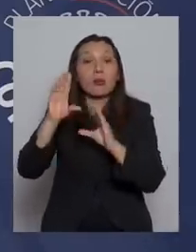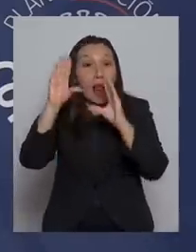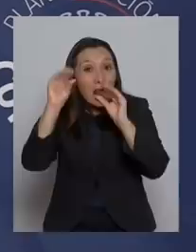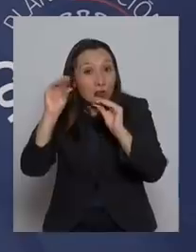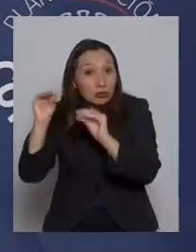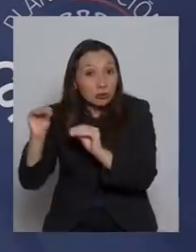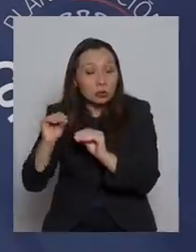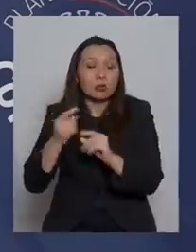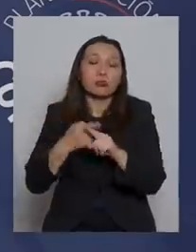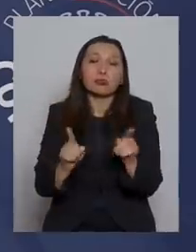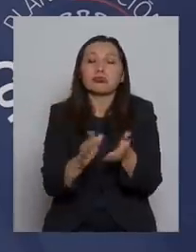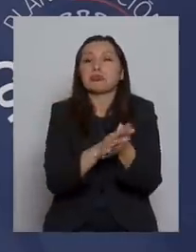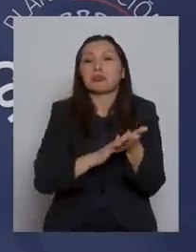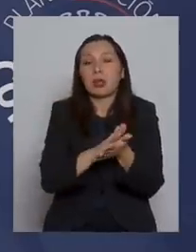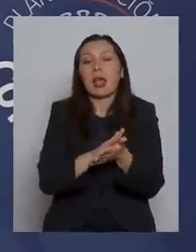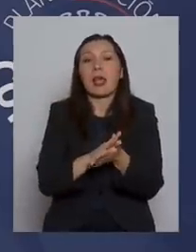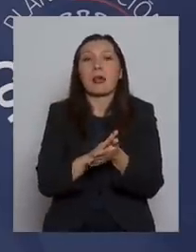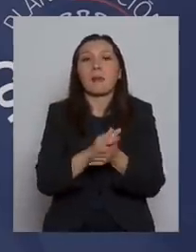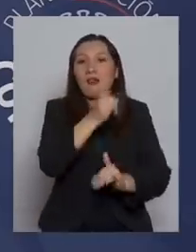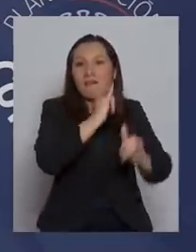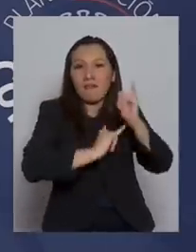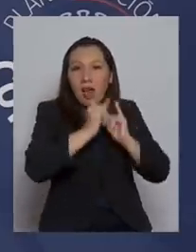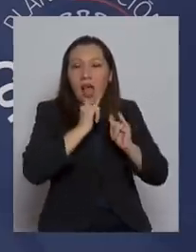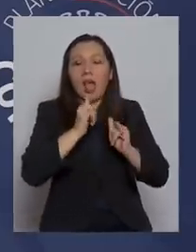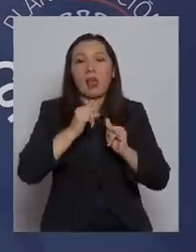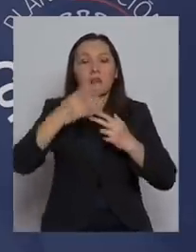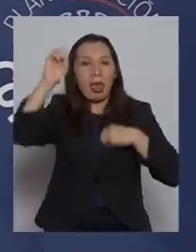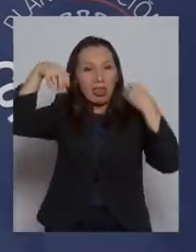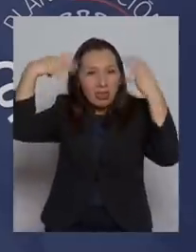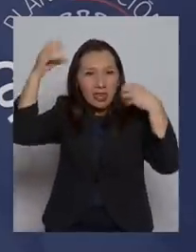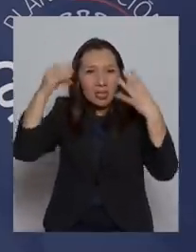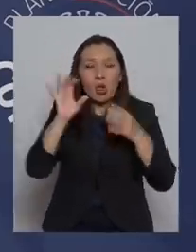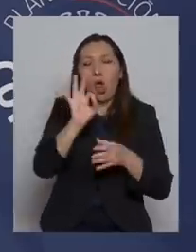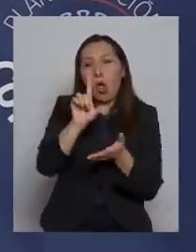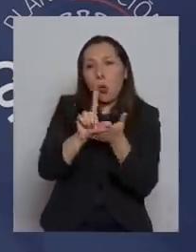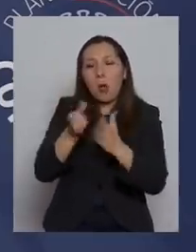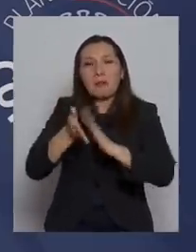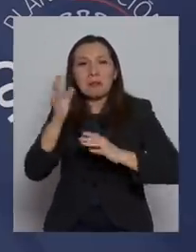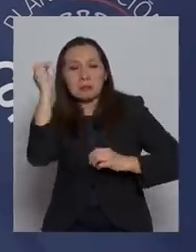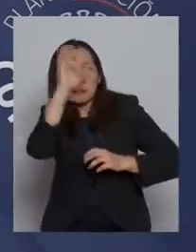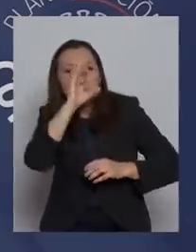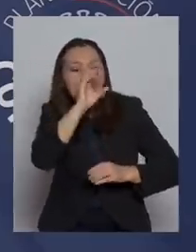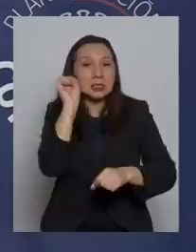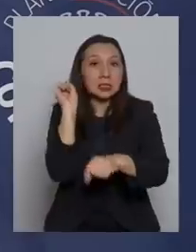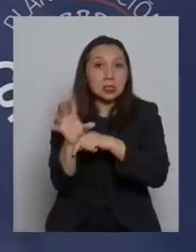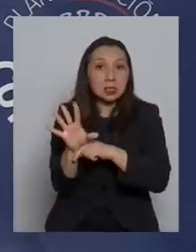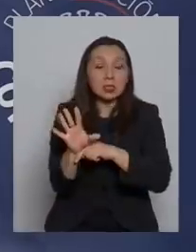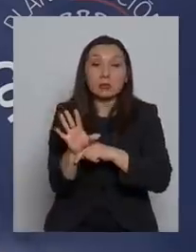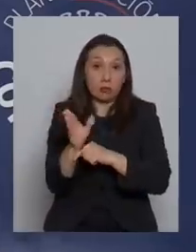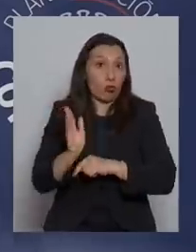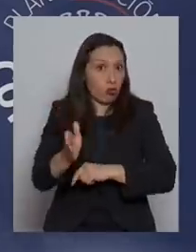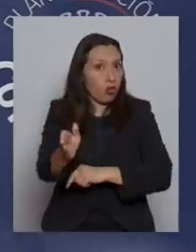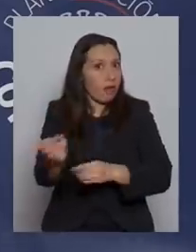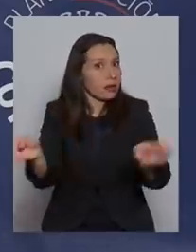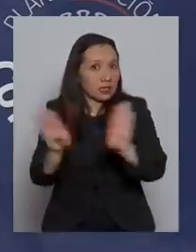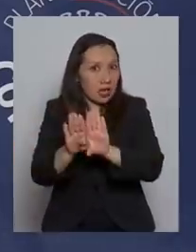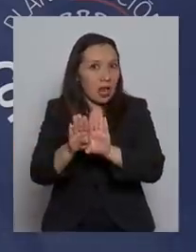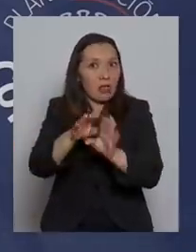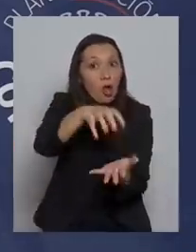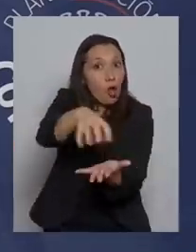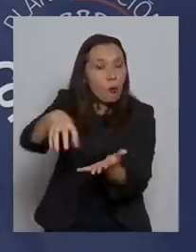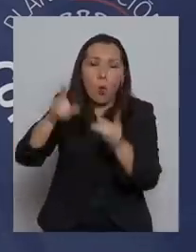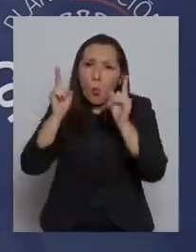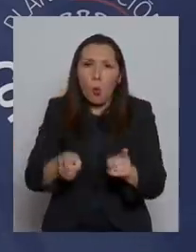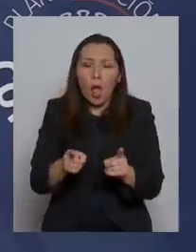restricción, como por ejemplo que los bares, discotecas, lugares de esparcimiento, cines, siguen cerrados en estas